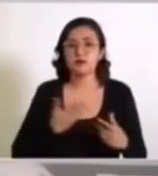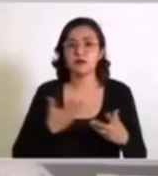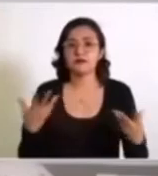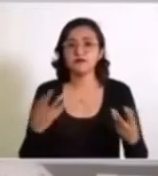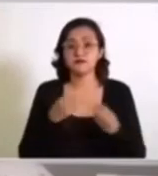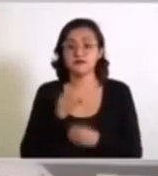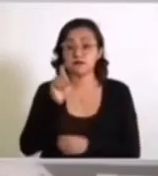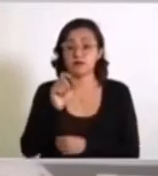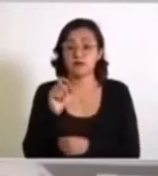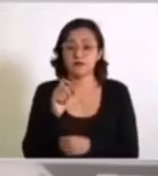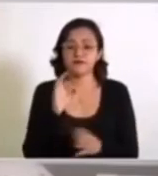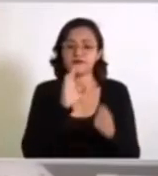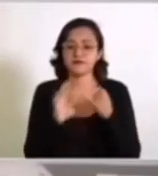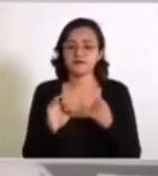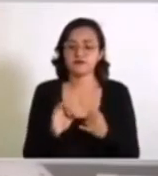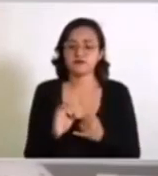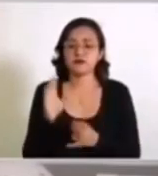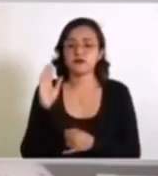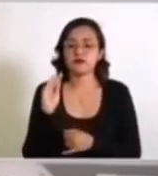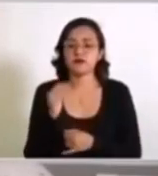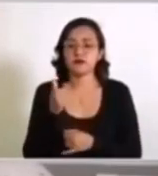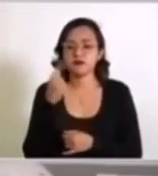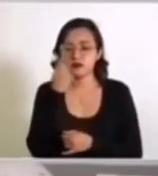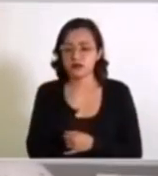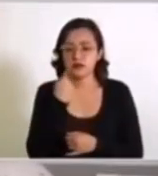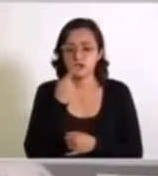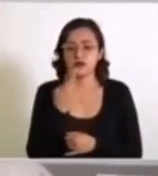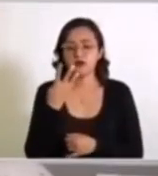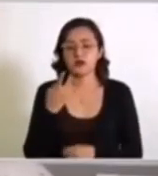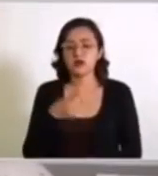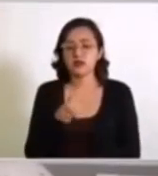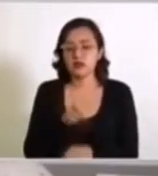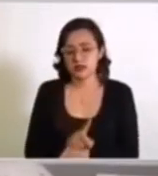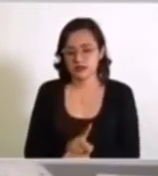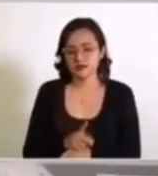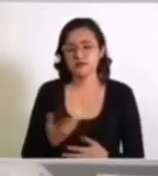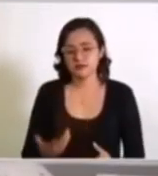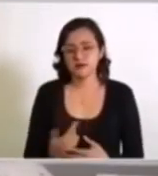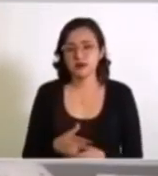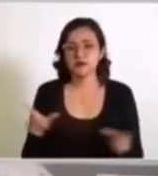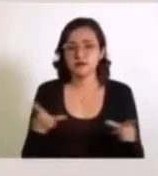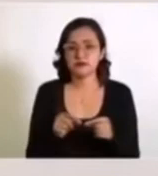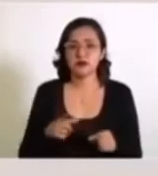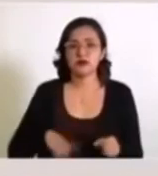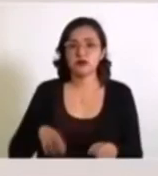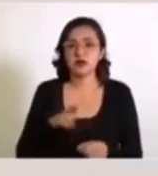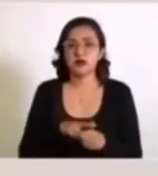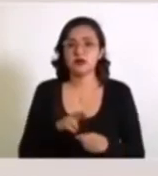defunciones en las últimas 96 horas o 4 días. ¿Es cuánto, gobernador?